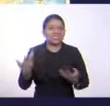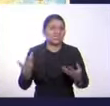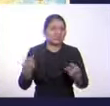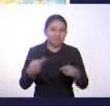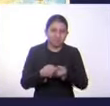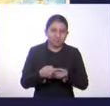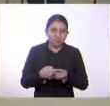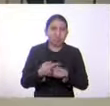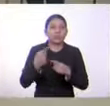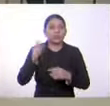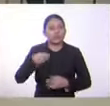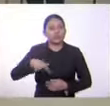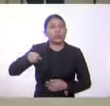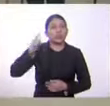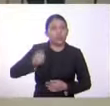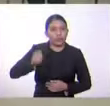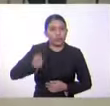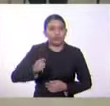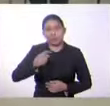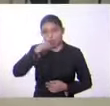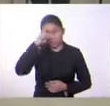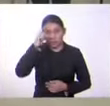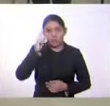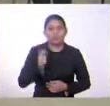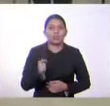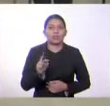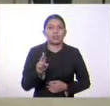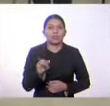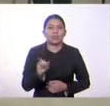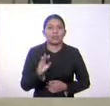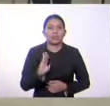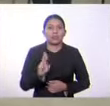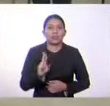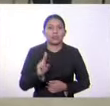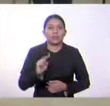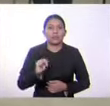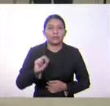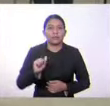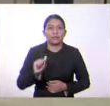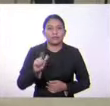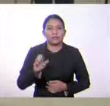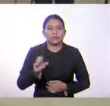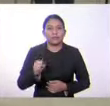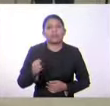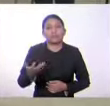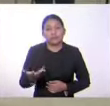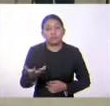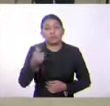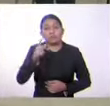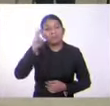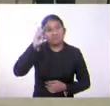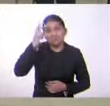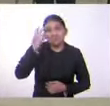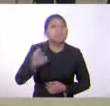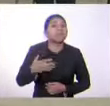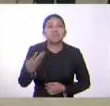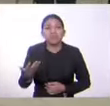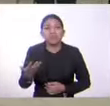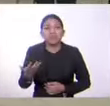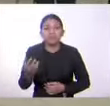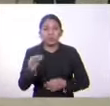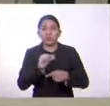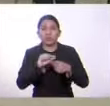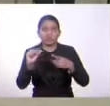los tribunales de trabajo, con otro tipo de competencia. Pero lo que ustedes me están mencionando entonces son los que